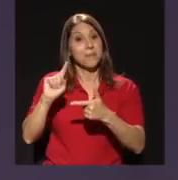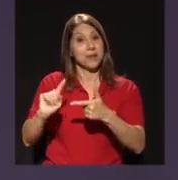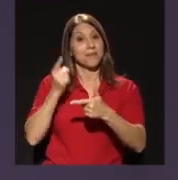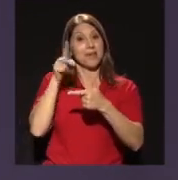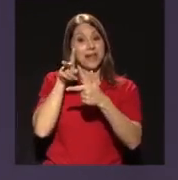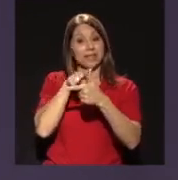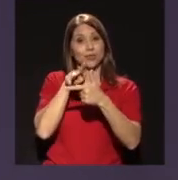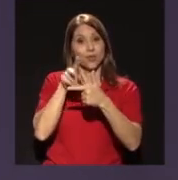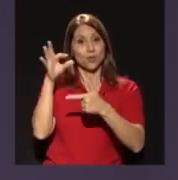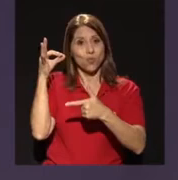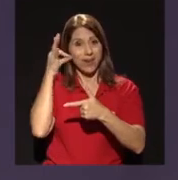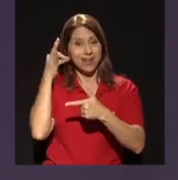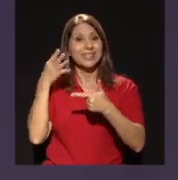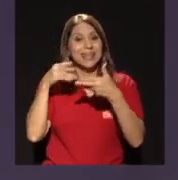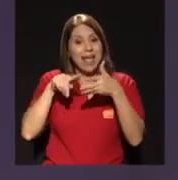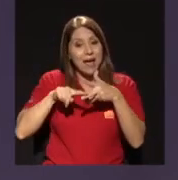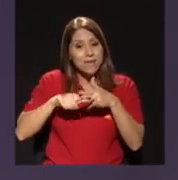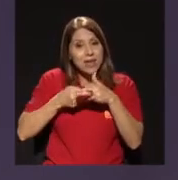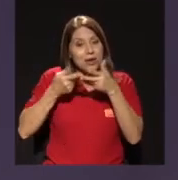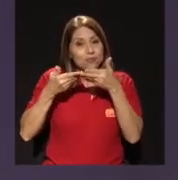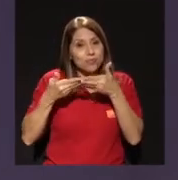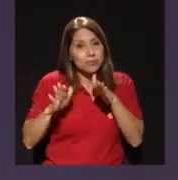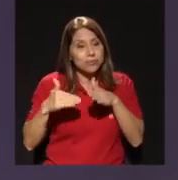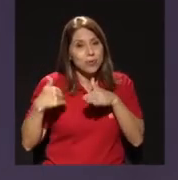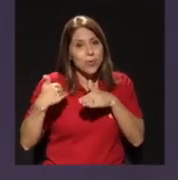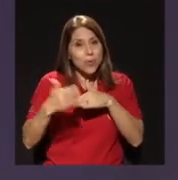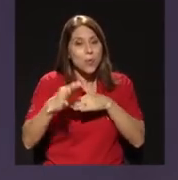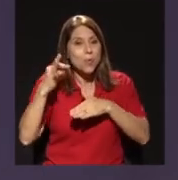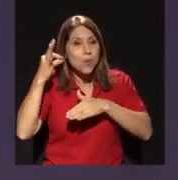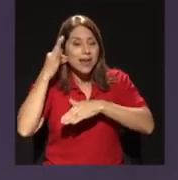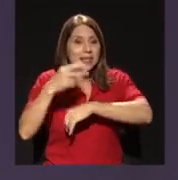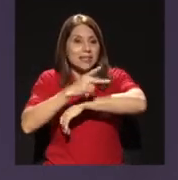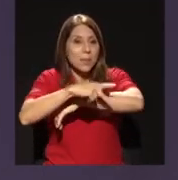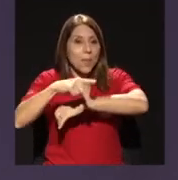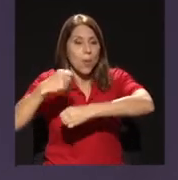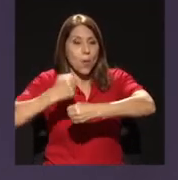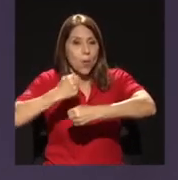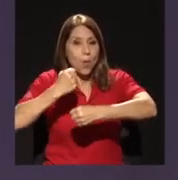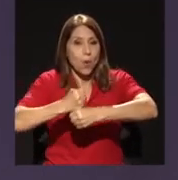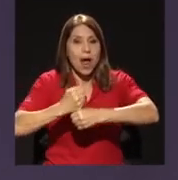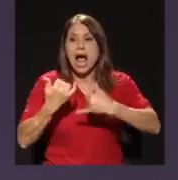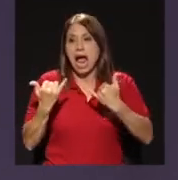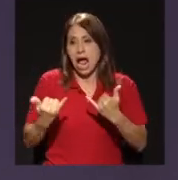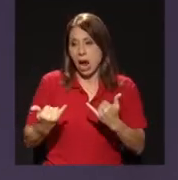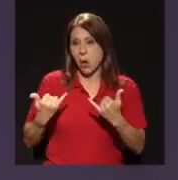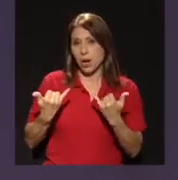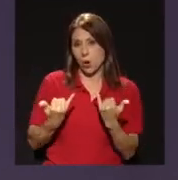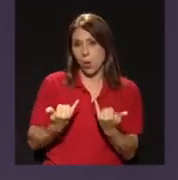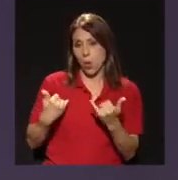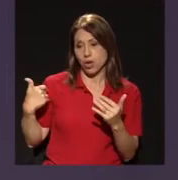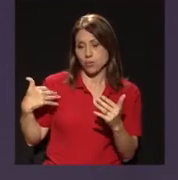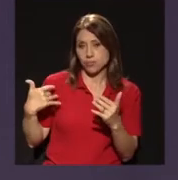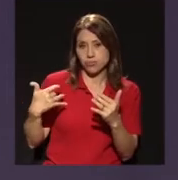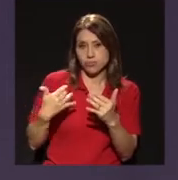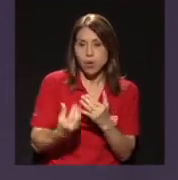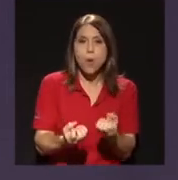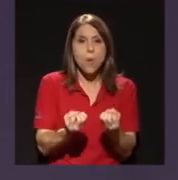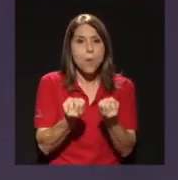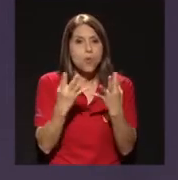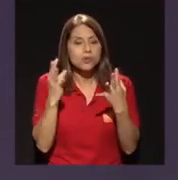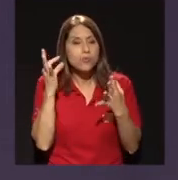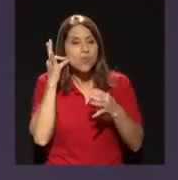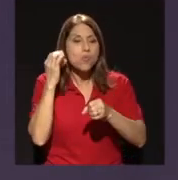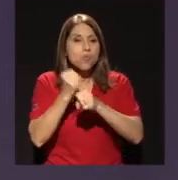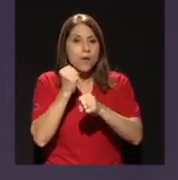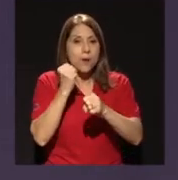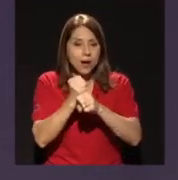las mujeres portuarias, hoy tenemos bastante cantidad de mujeres trabajando en la parte operativa y